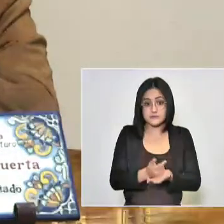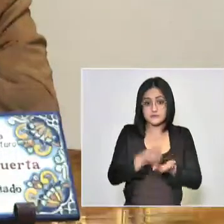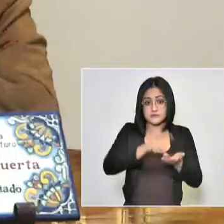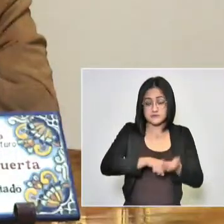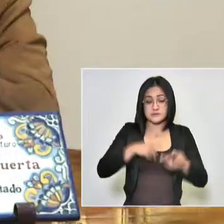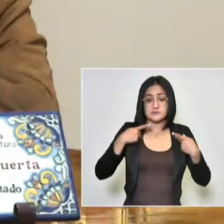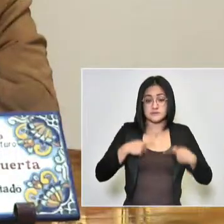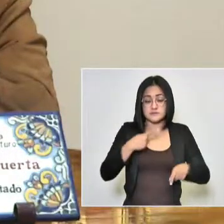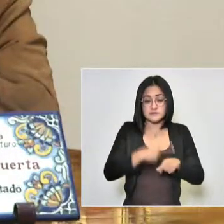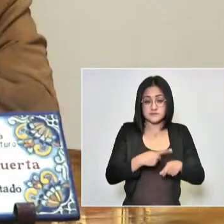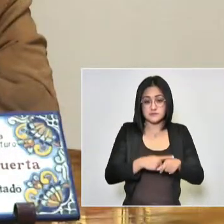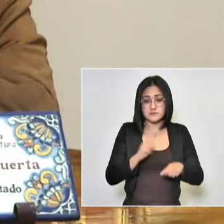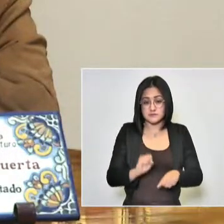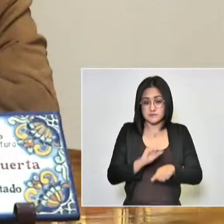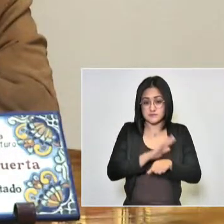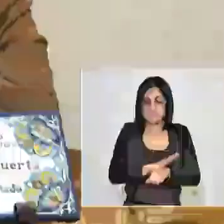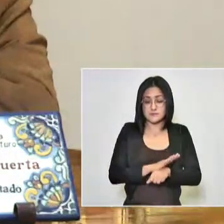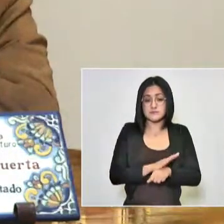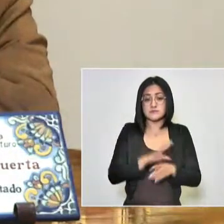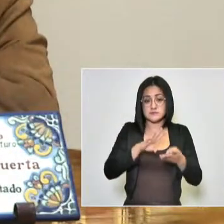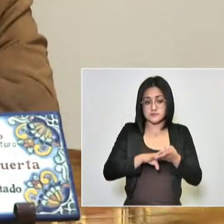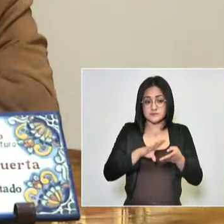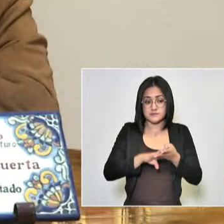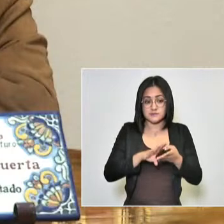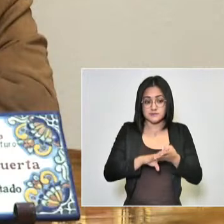a los contagiados de COVID